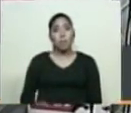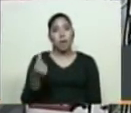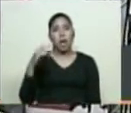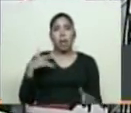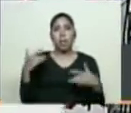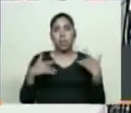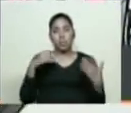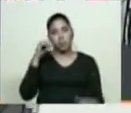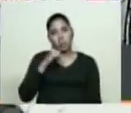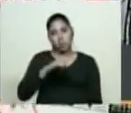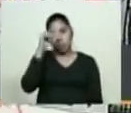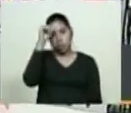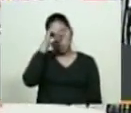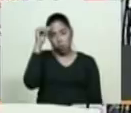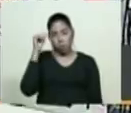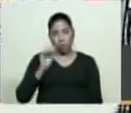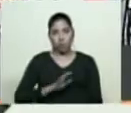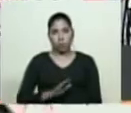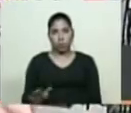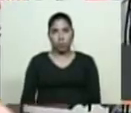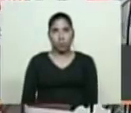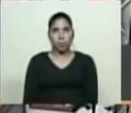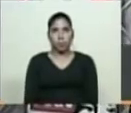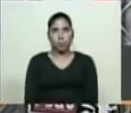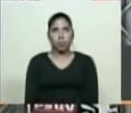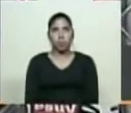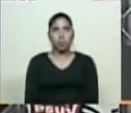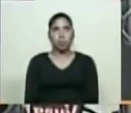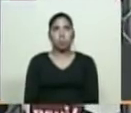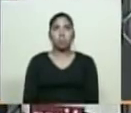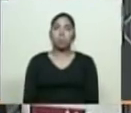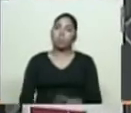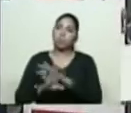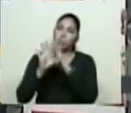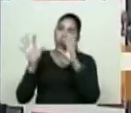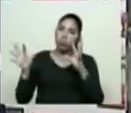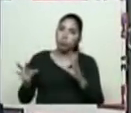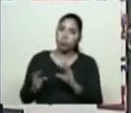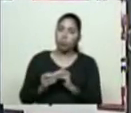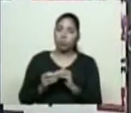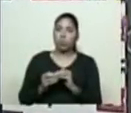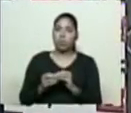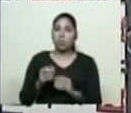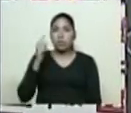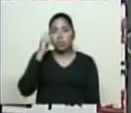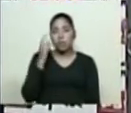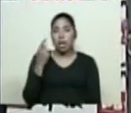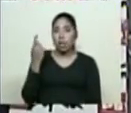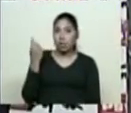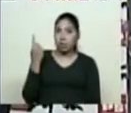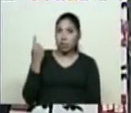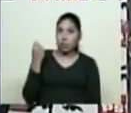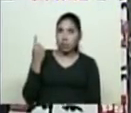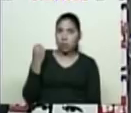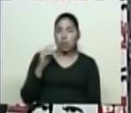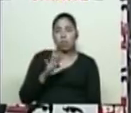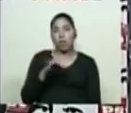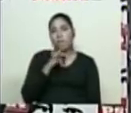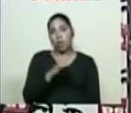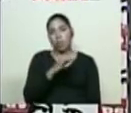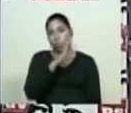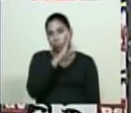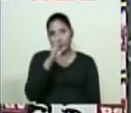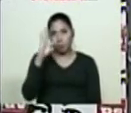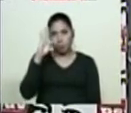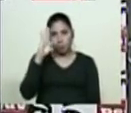realizó a partir del día sábado y domingo. Este es el corte que se realizó hasta la noche del día de ayer y que ha informado el primer vicepresidente de